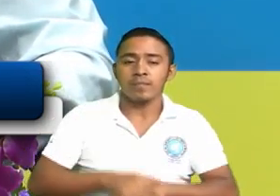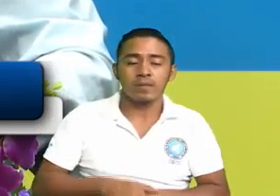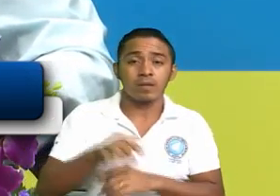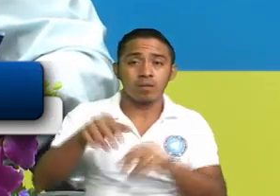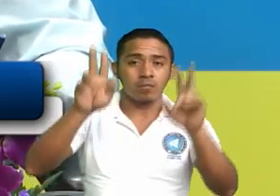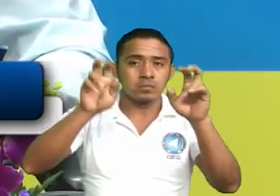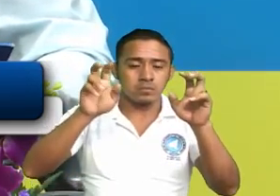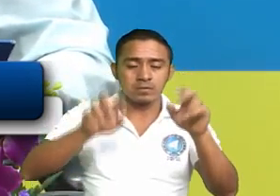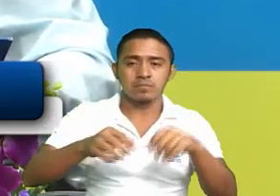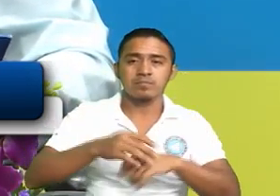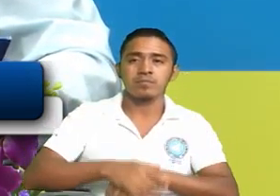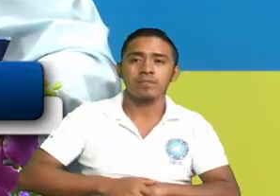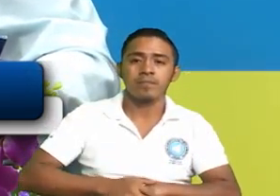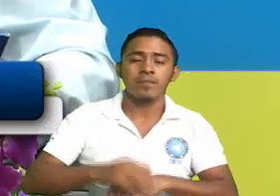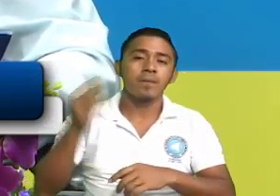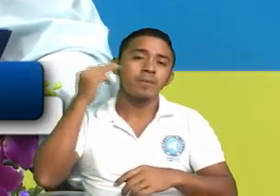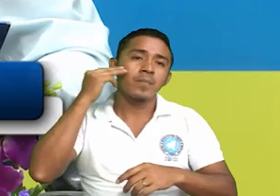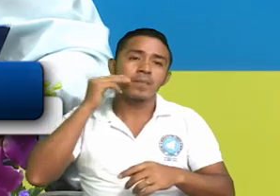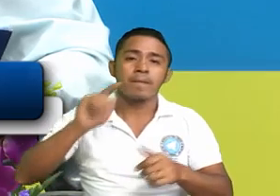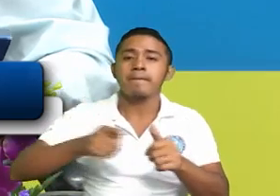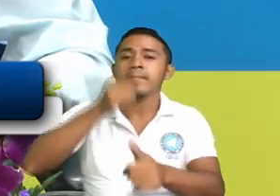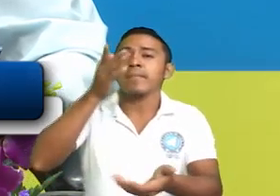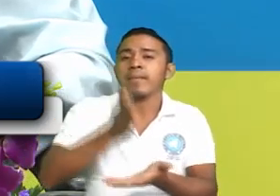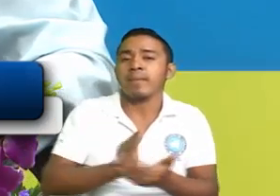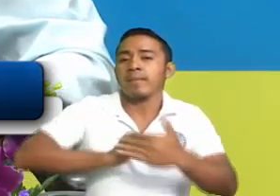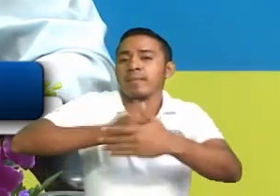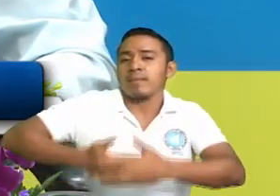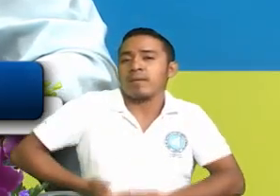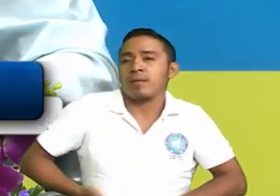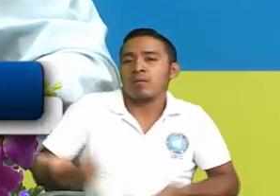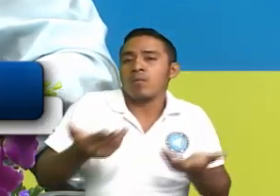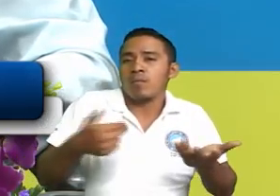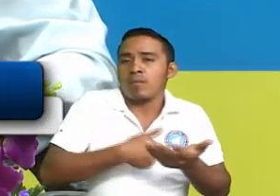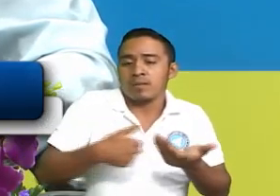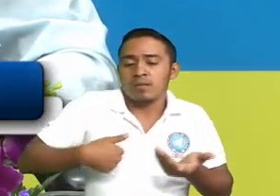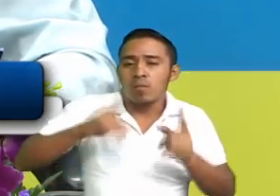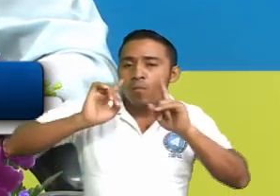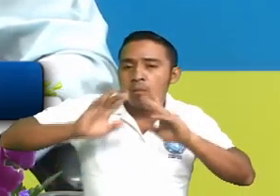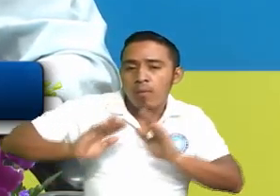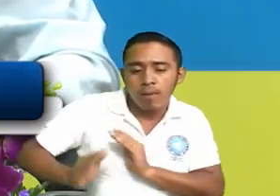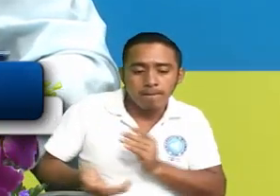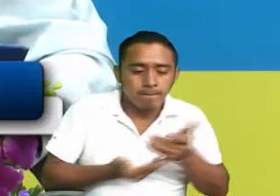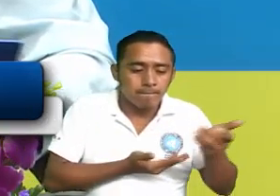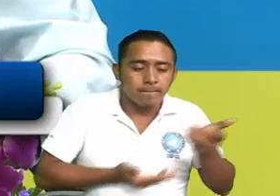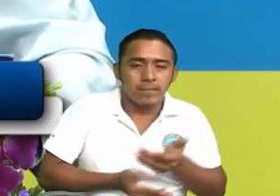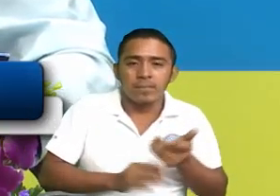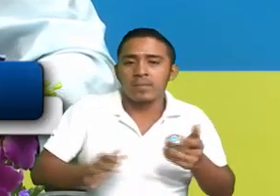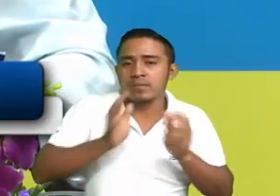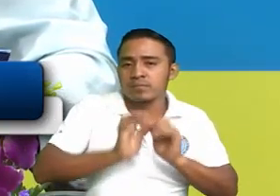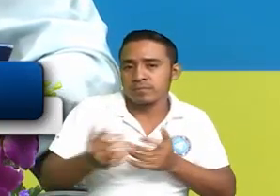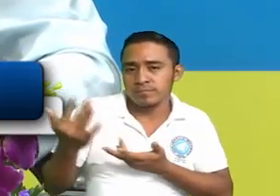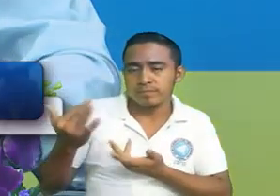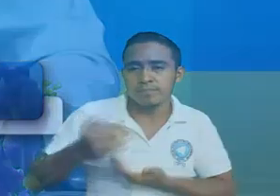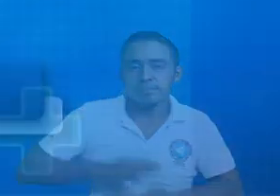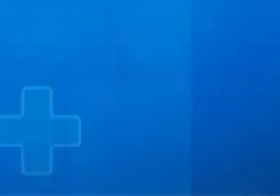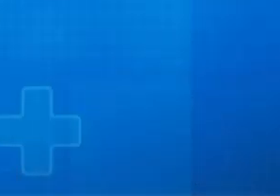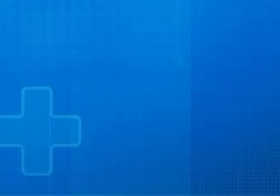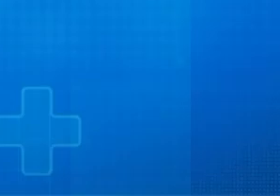esto es complemento, la leche en polvo a la leche de pecho. Pero esto lo vamos a hablar cuando